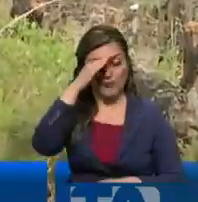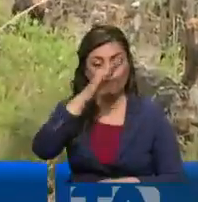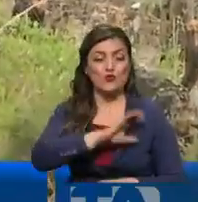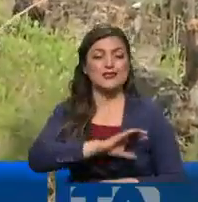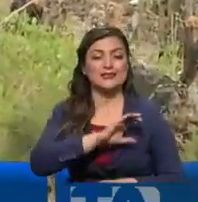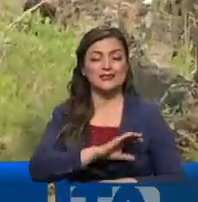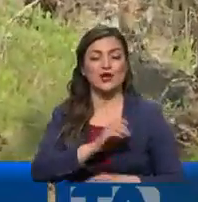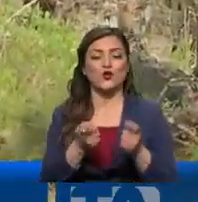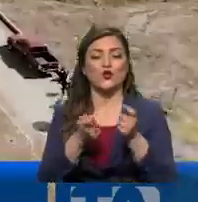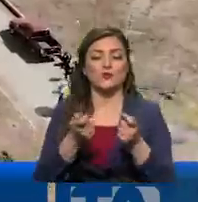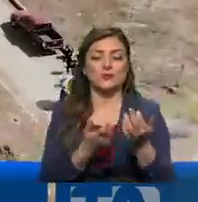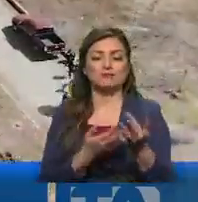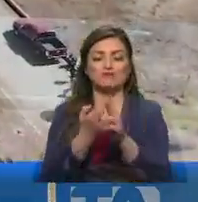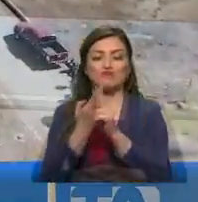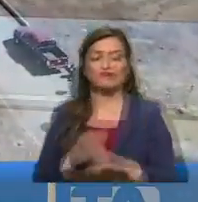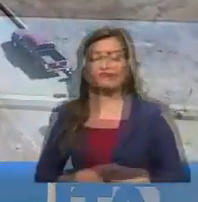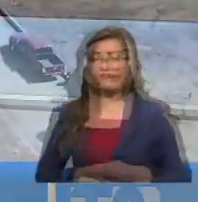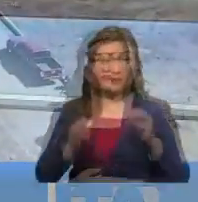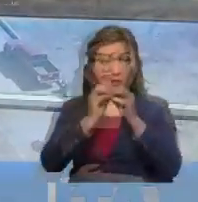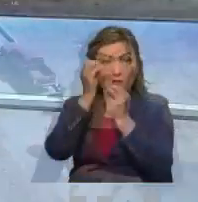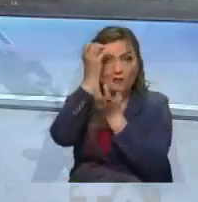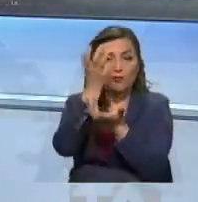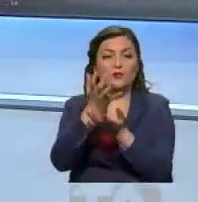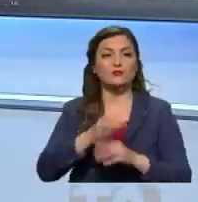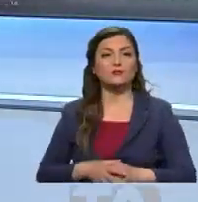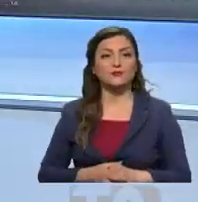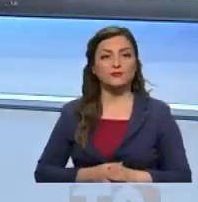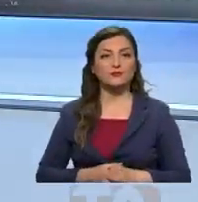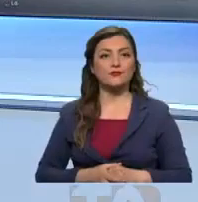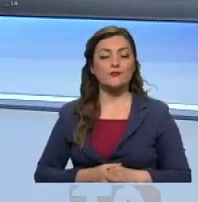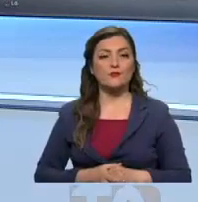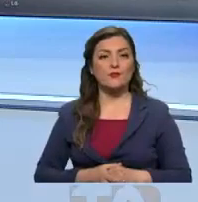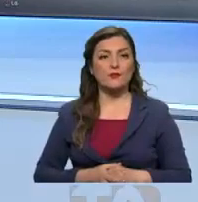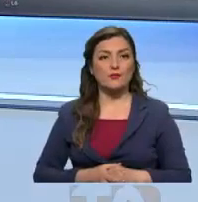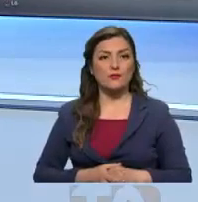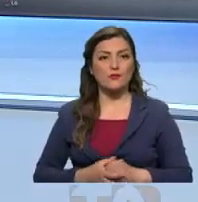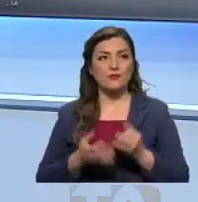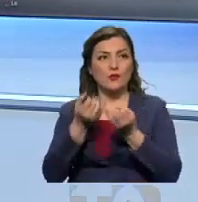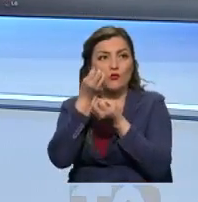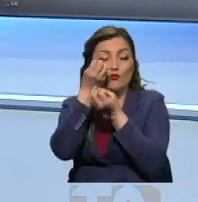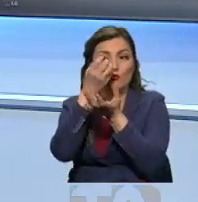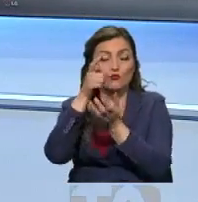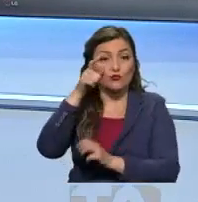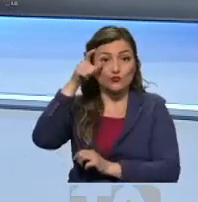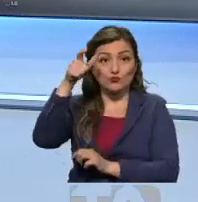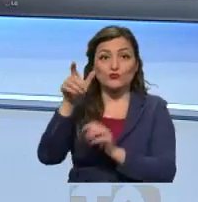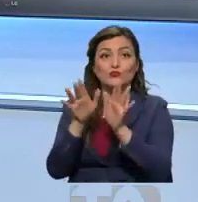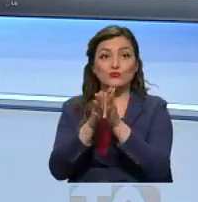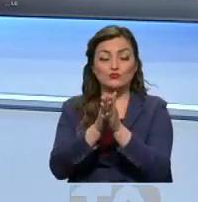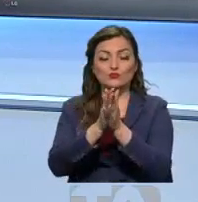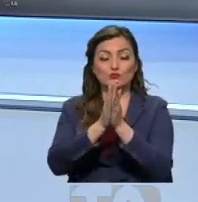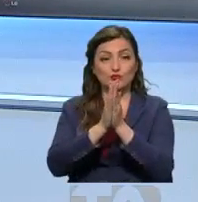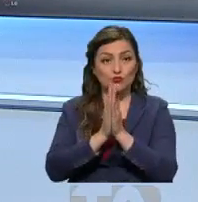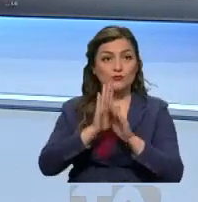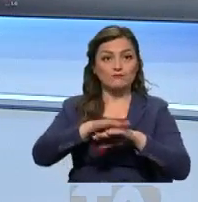y estamos a la espera de una respuesta. Helen Quiñones. Estamos de regreso con más información. Les contamos ahora que la Fiscalía General solicitó que